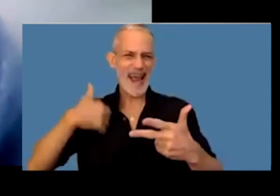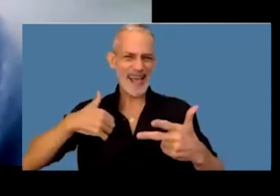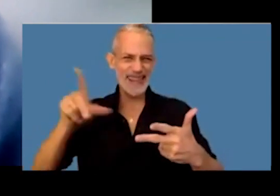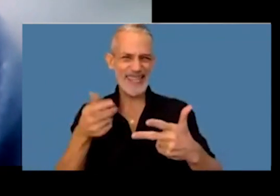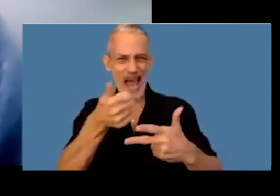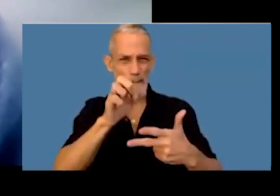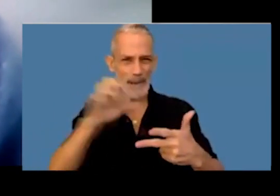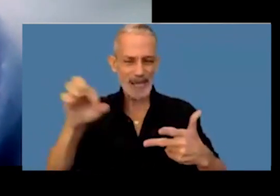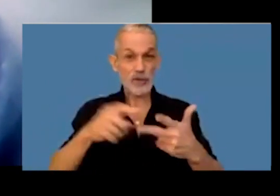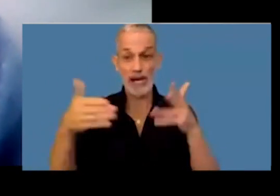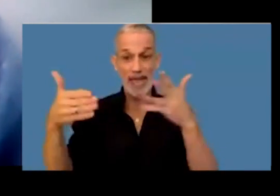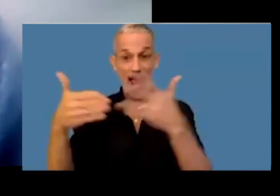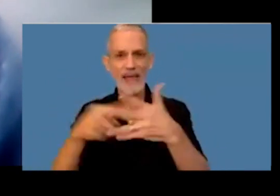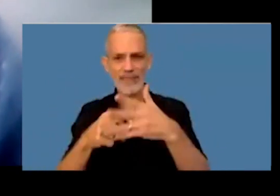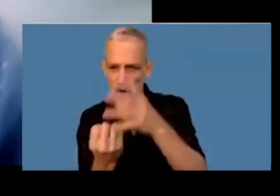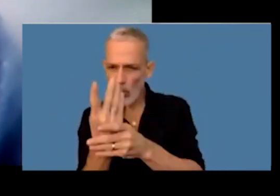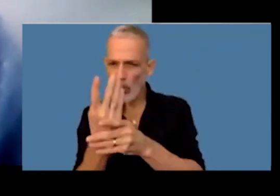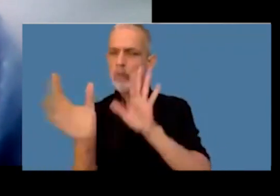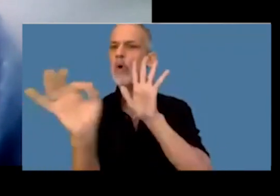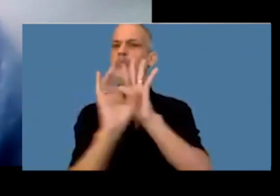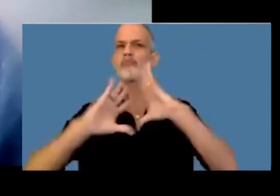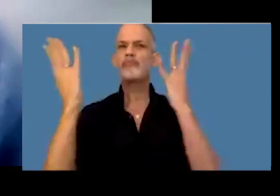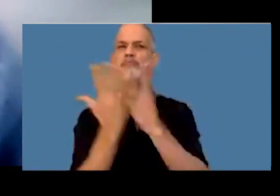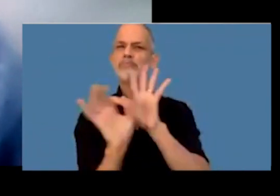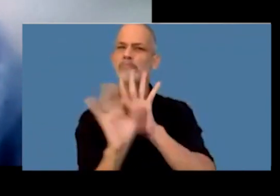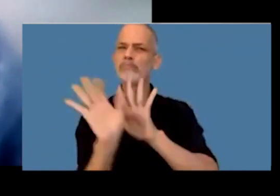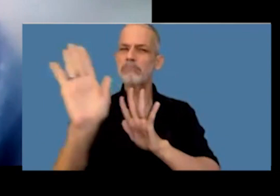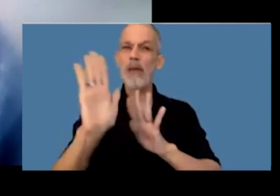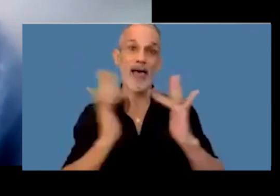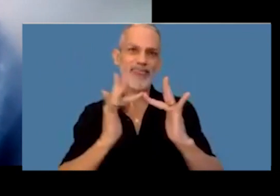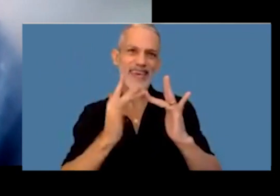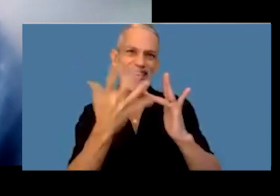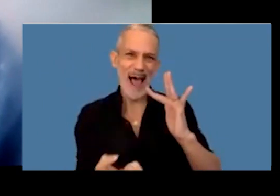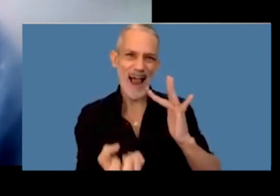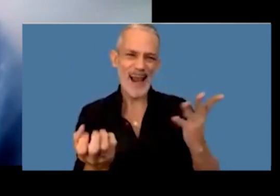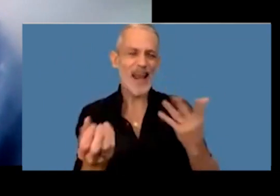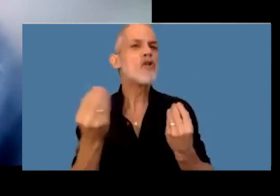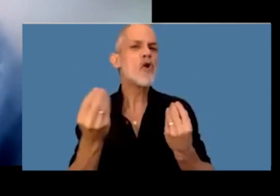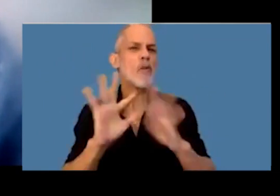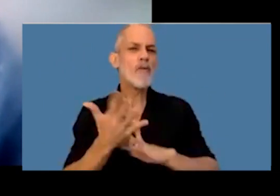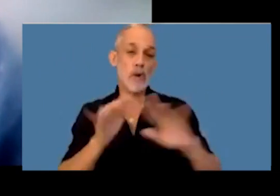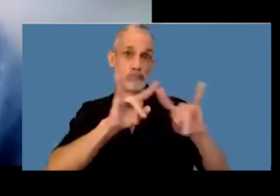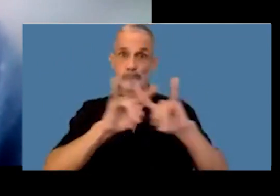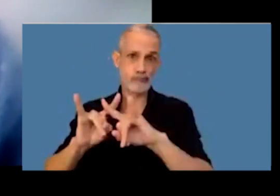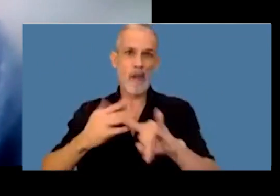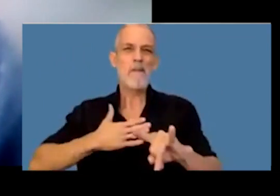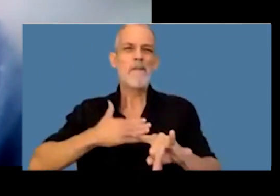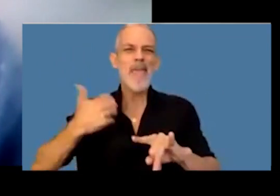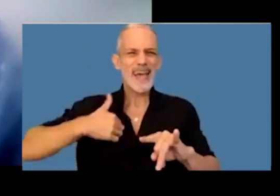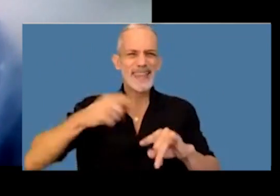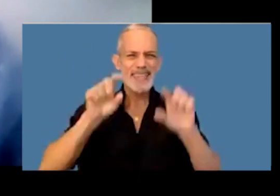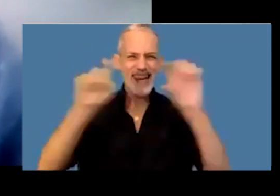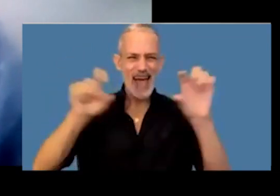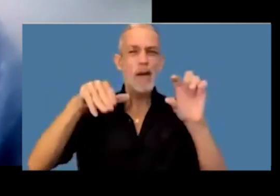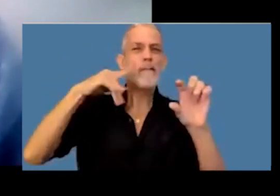Discapacidad, se creó el símbolo internacional de acceso digital, que se adquiere a través de la plataforma Mi Argentina, que